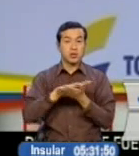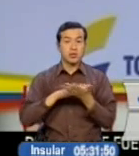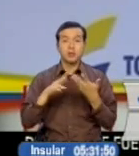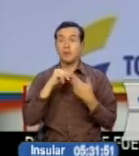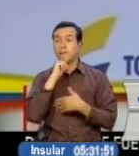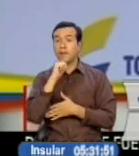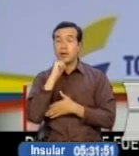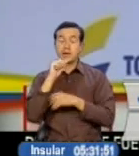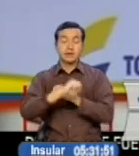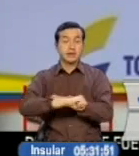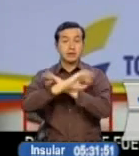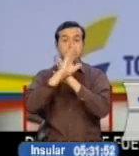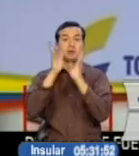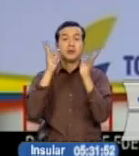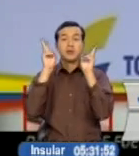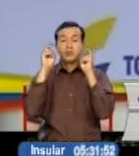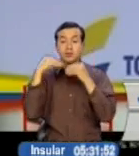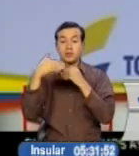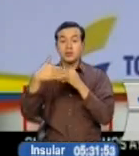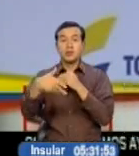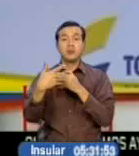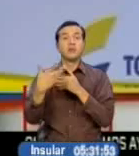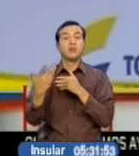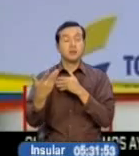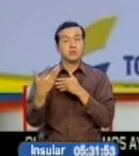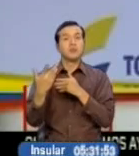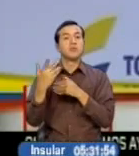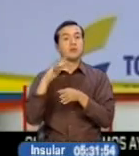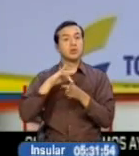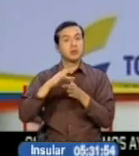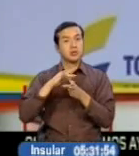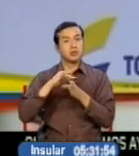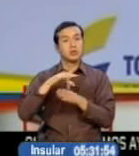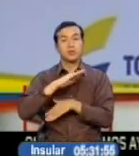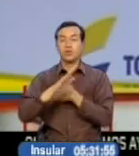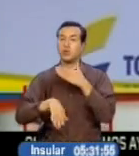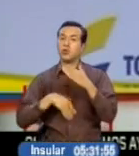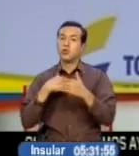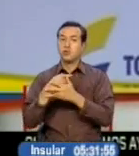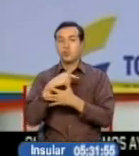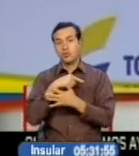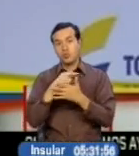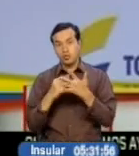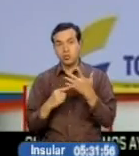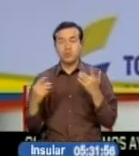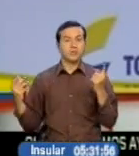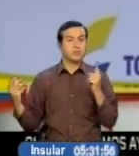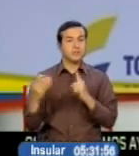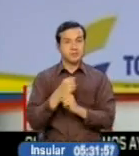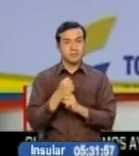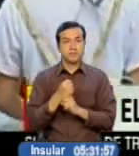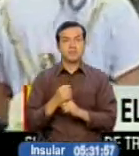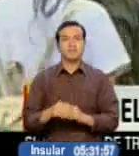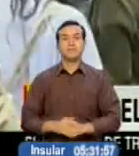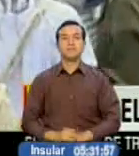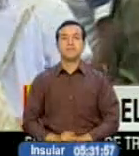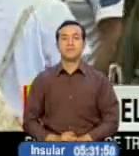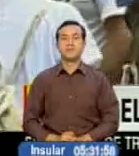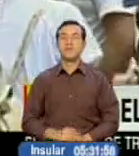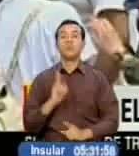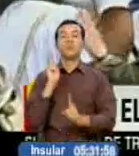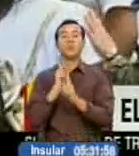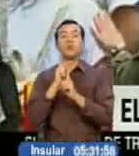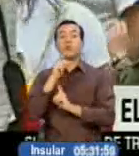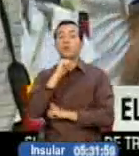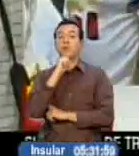la falta de claridad sobre lo que sigue ponen en riesgo todo lo que hasta ahora se ha construido. Otro de los temas